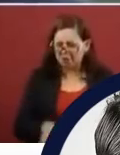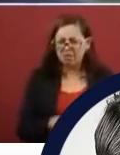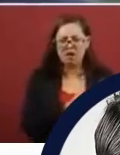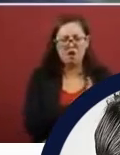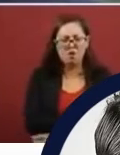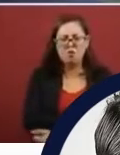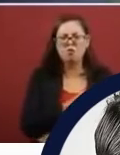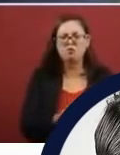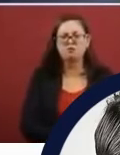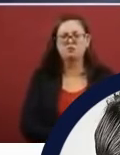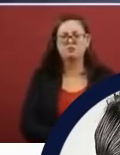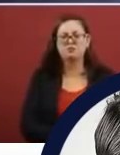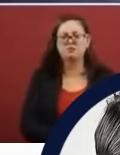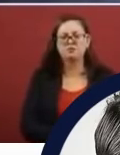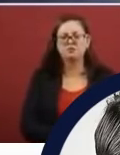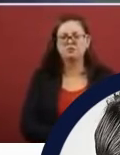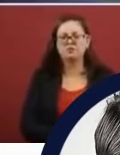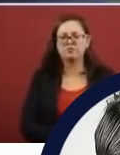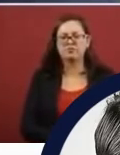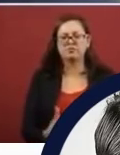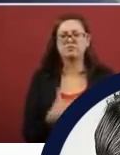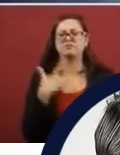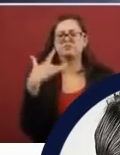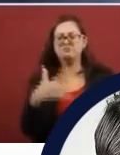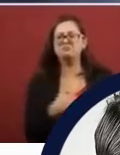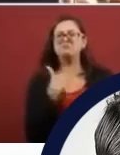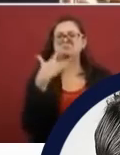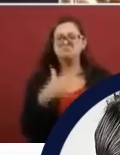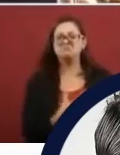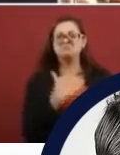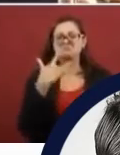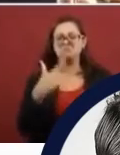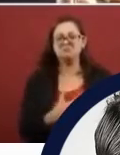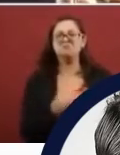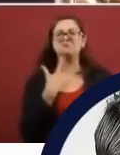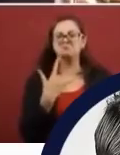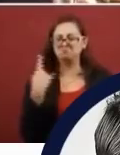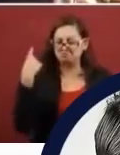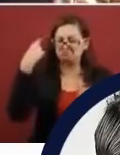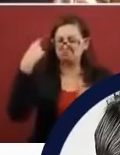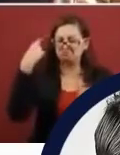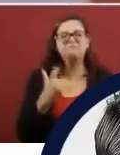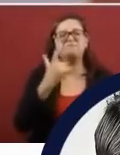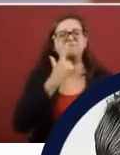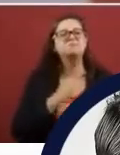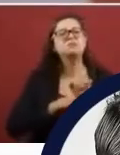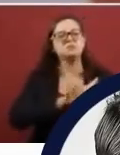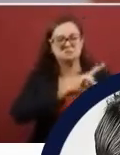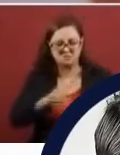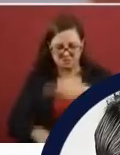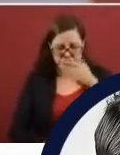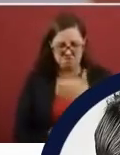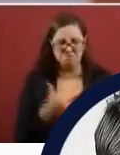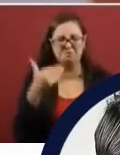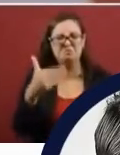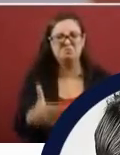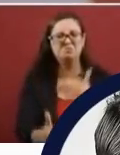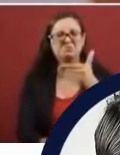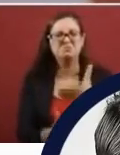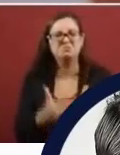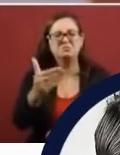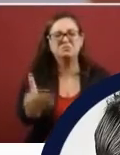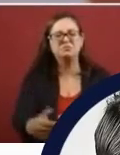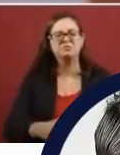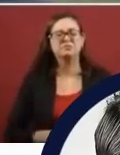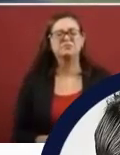del presidente en algún momento de su sexenio, porque eso es lo que sí va a permitir y garantizar que la redistribución y